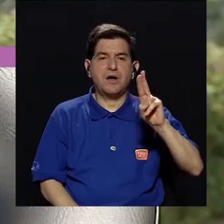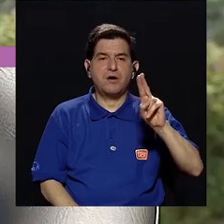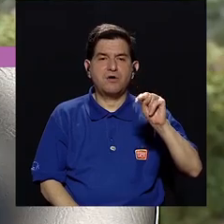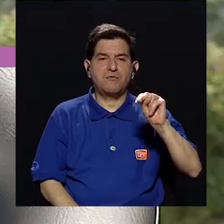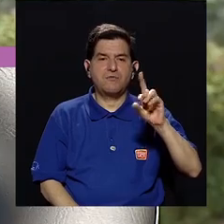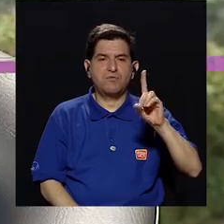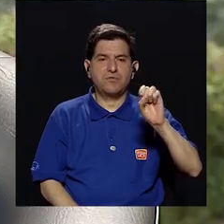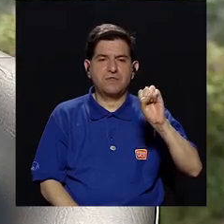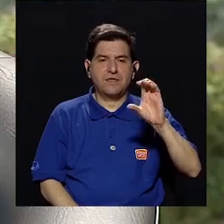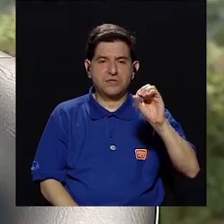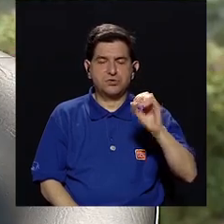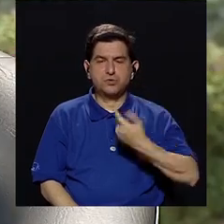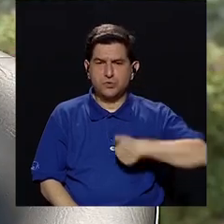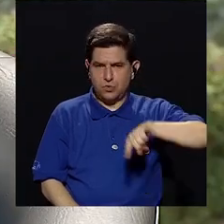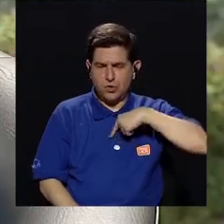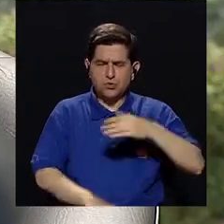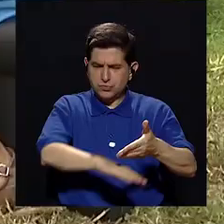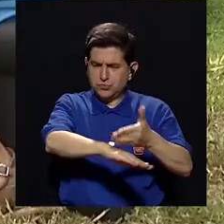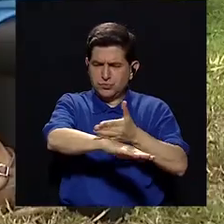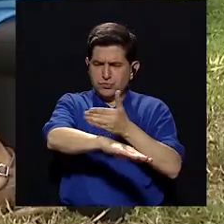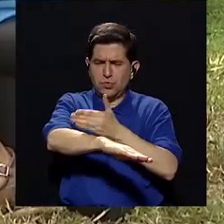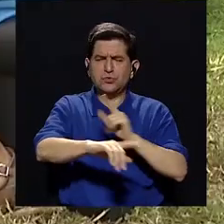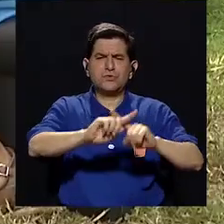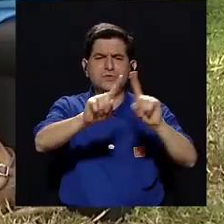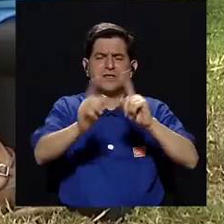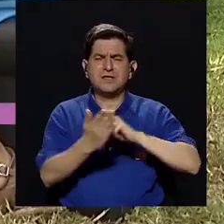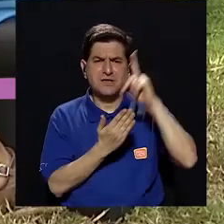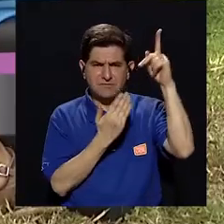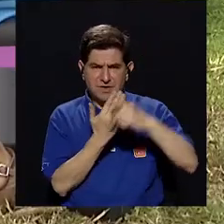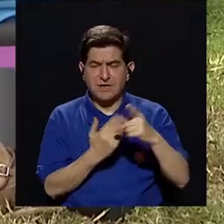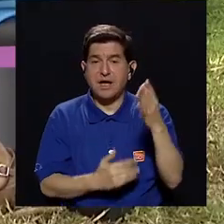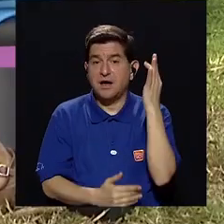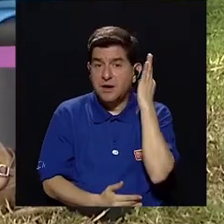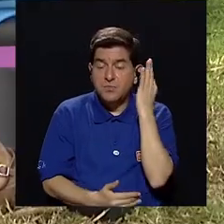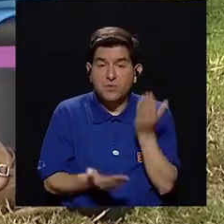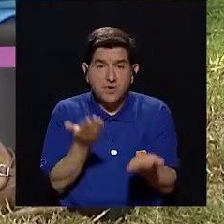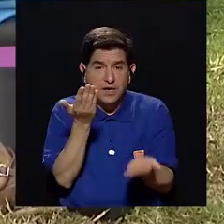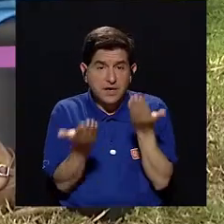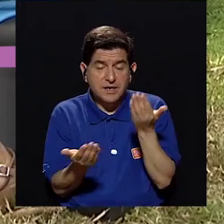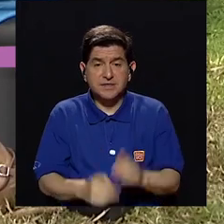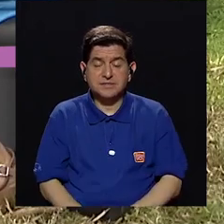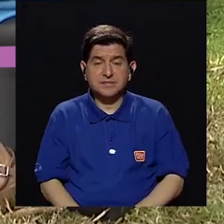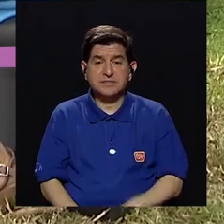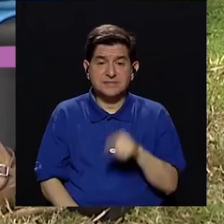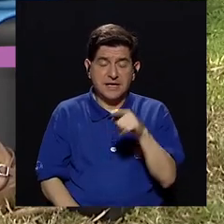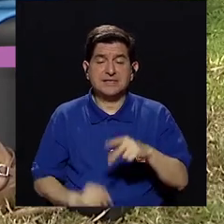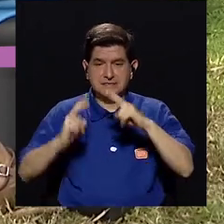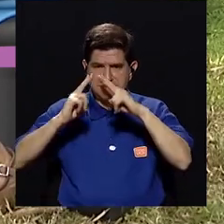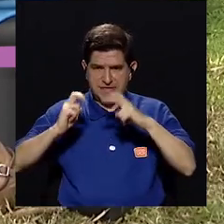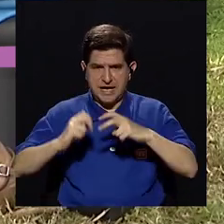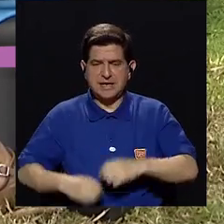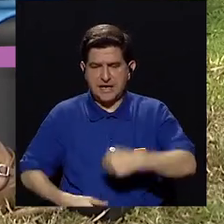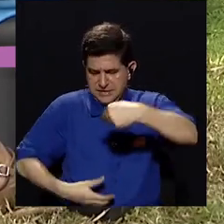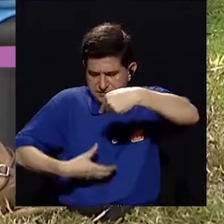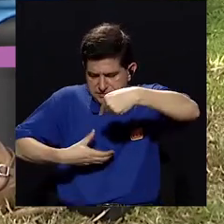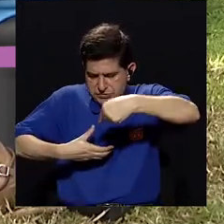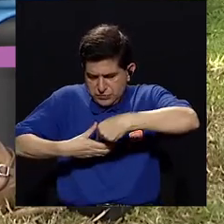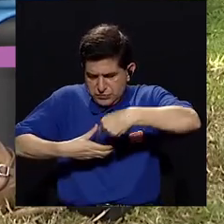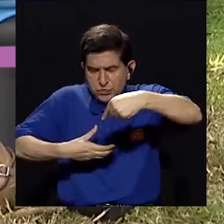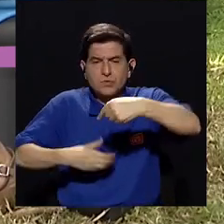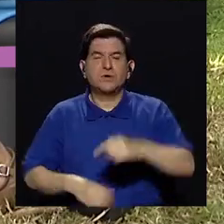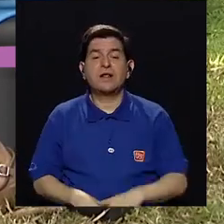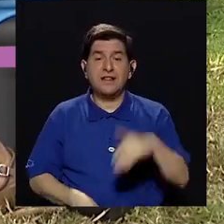eso pues ha crecido muchísimo nosotros tenemos muchos programas a las señoras por ejemplo que le dejan la biopsia muy